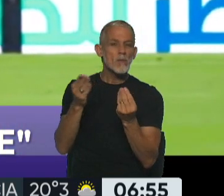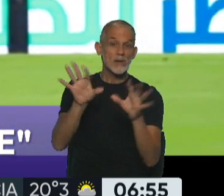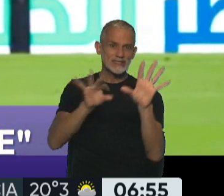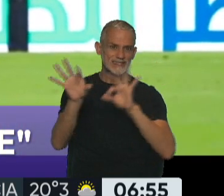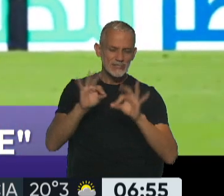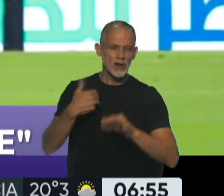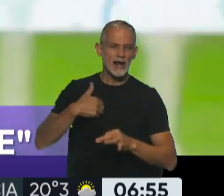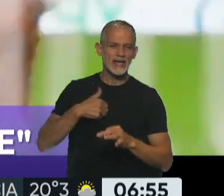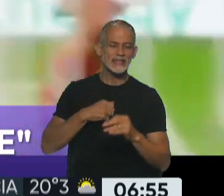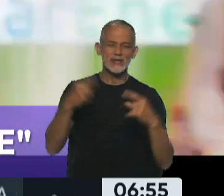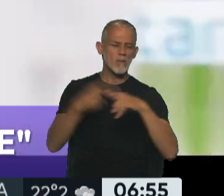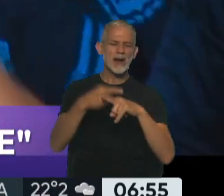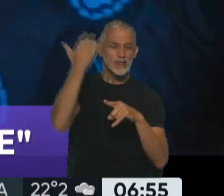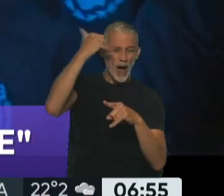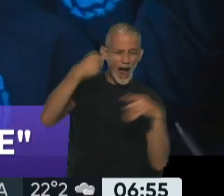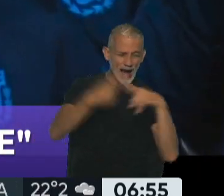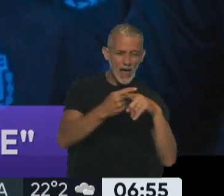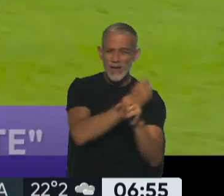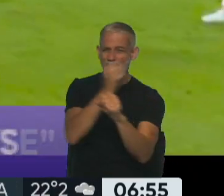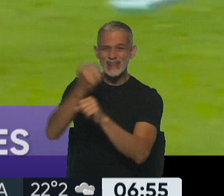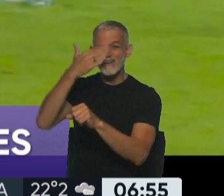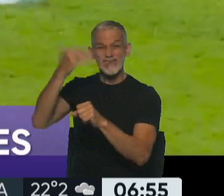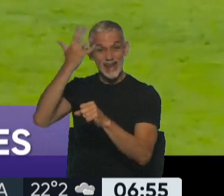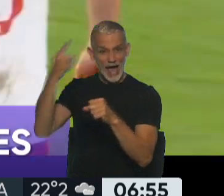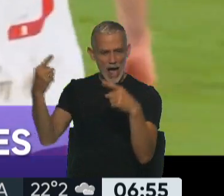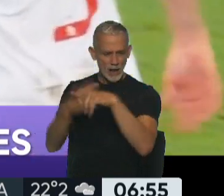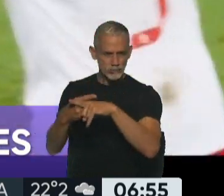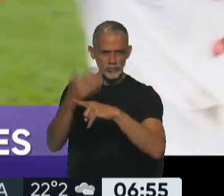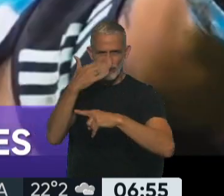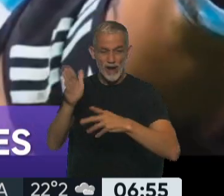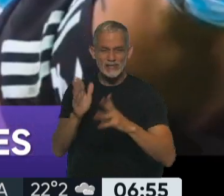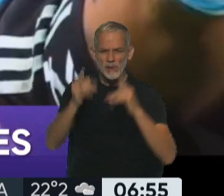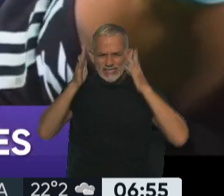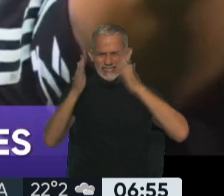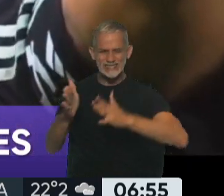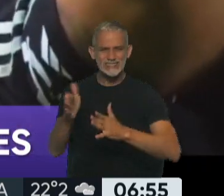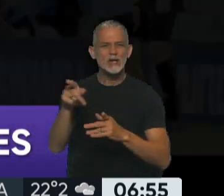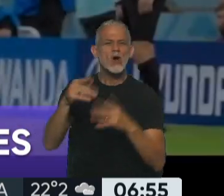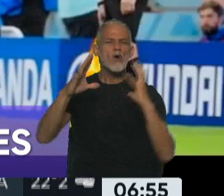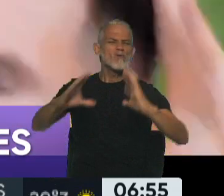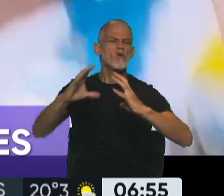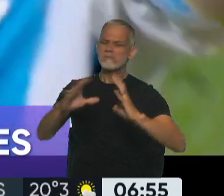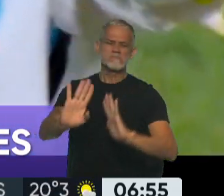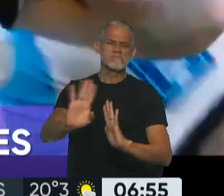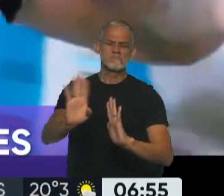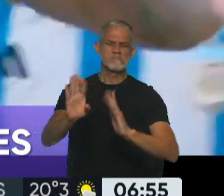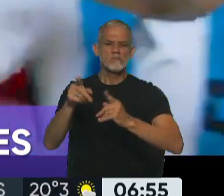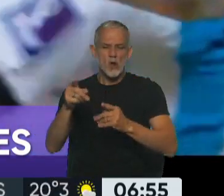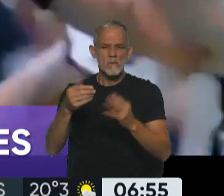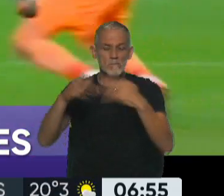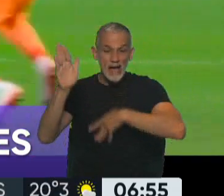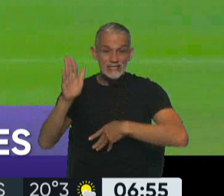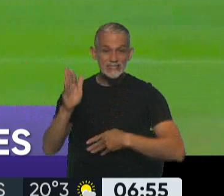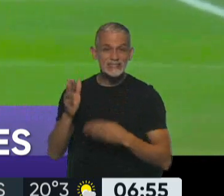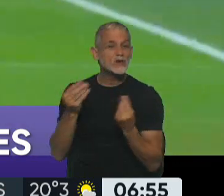selección desde el partido de Arabia hasta la final con Francia, pero no centrándose tanto en lo futbolístico, no centrándose